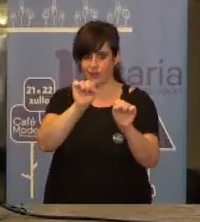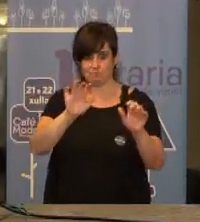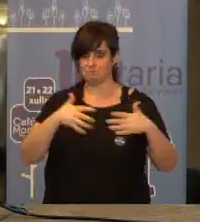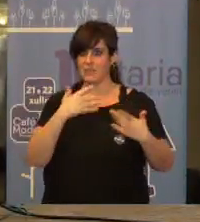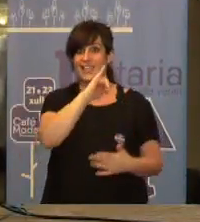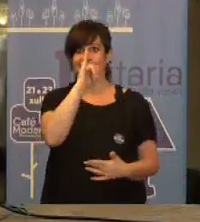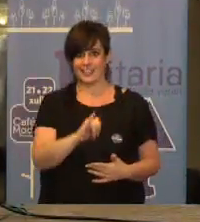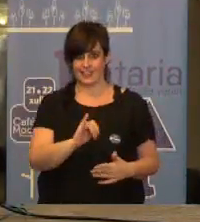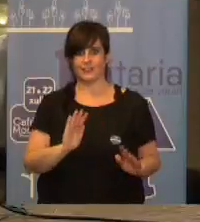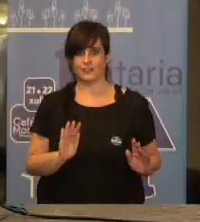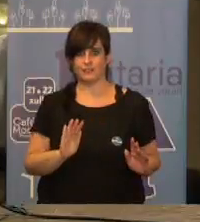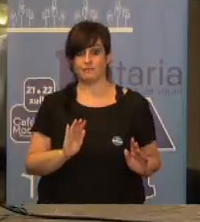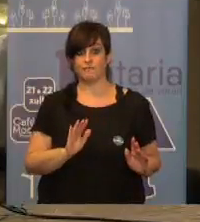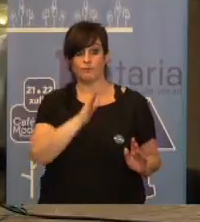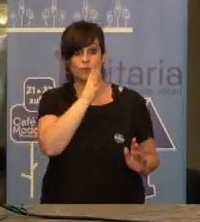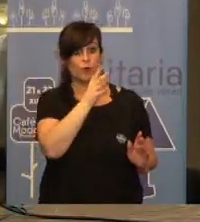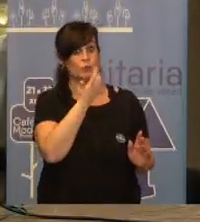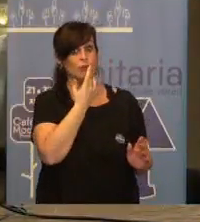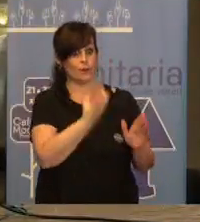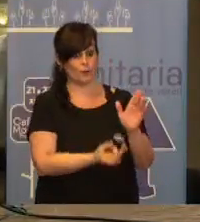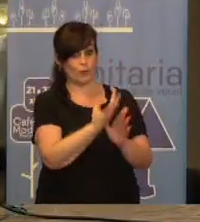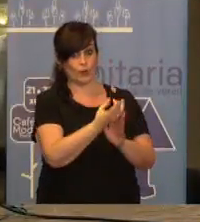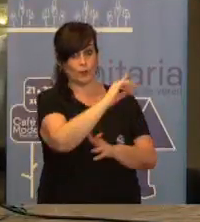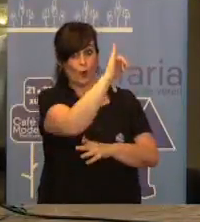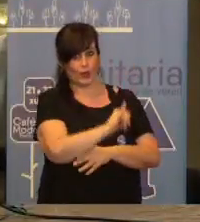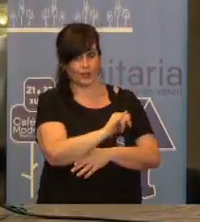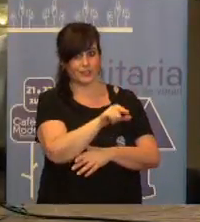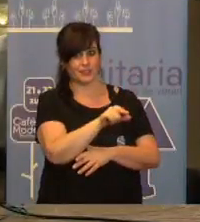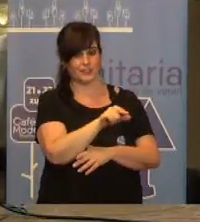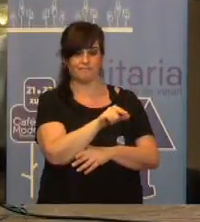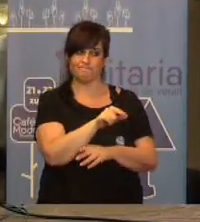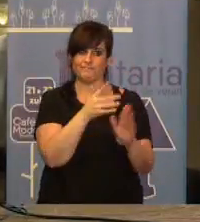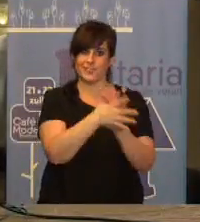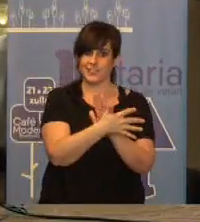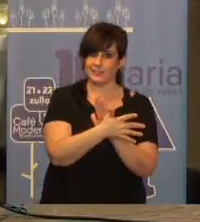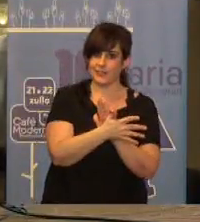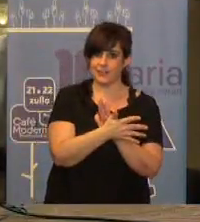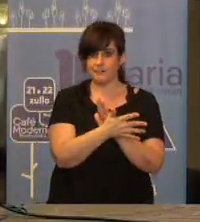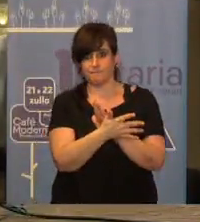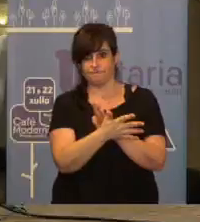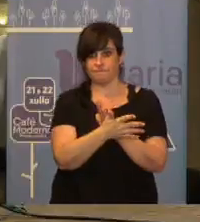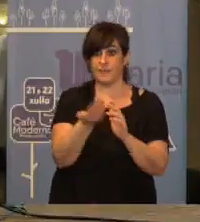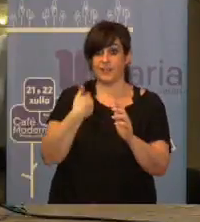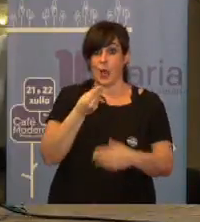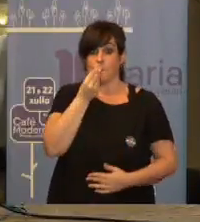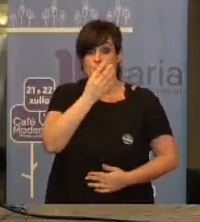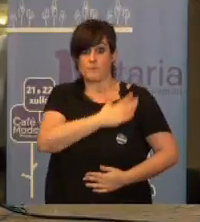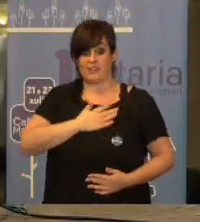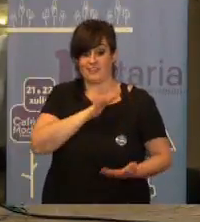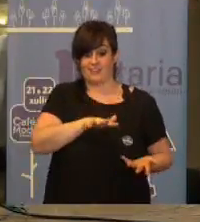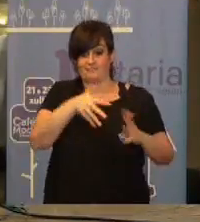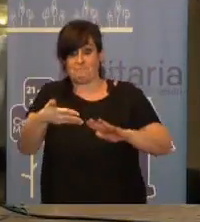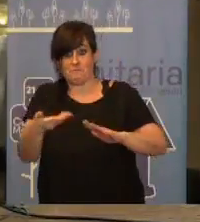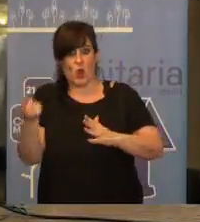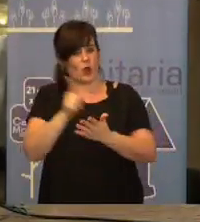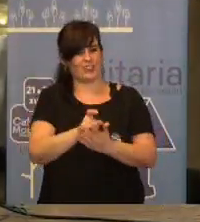toda esta crisis productiva é moi difícil entender que se pode restaurar tal como conocimos o estado de bienestar e, polo tanto, que hai que ir a